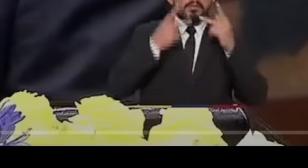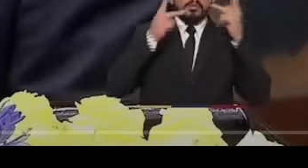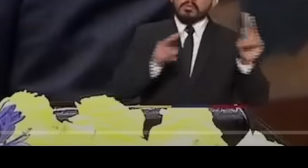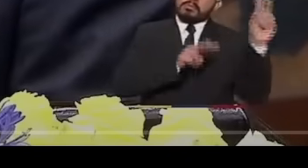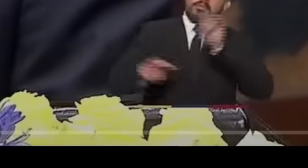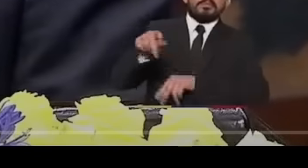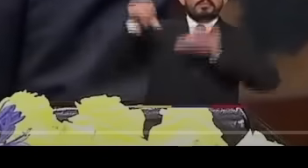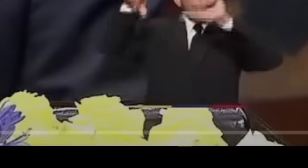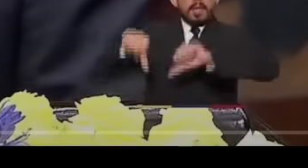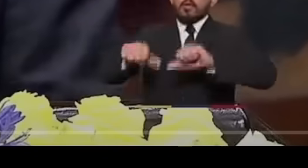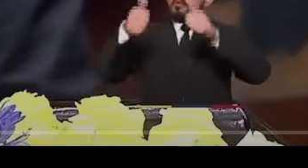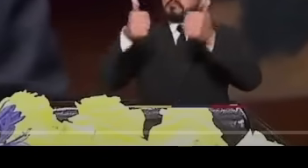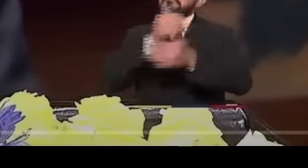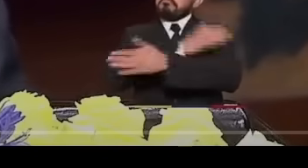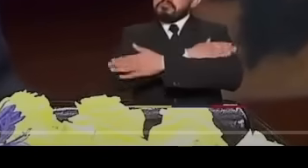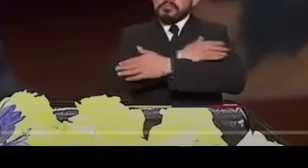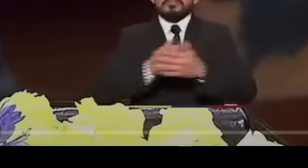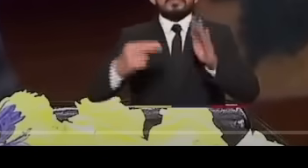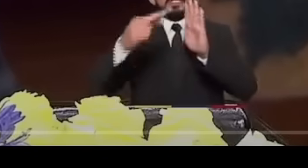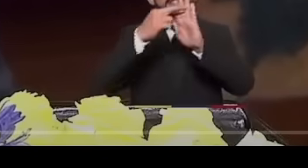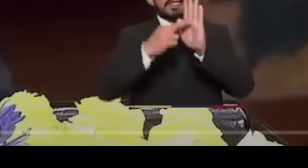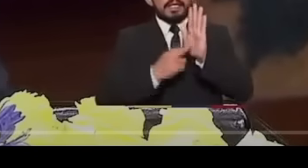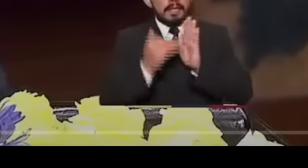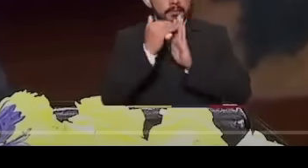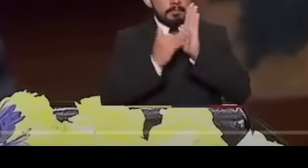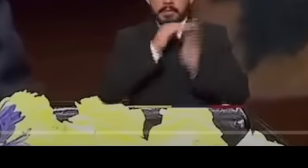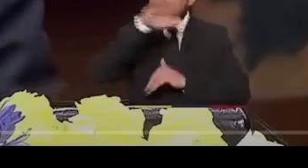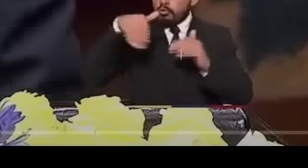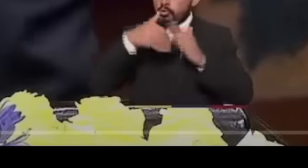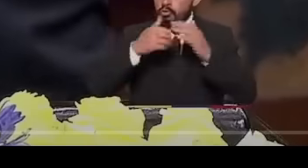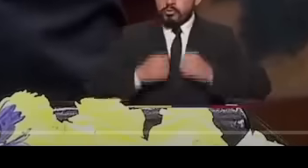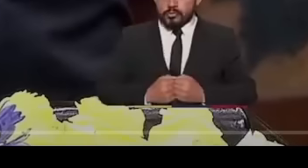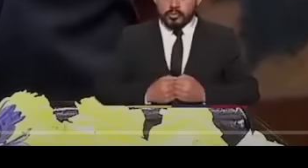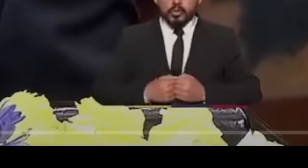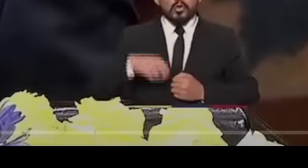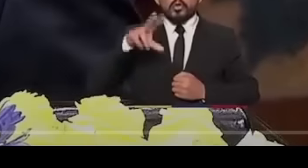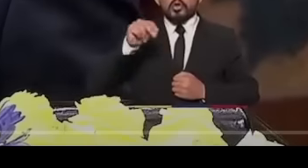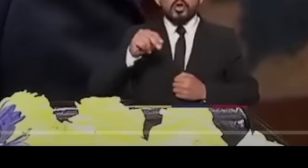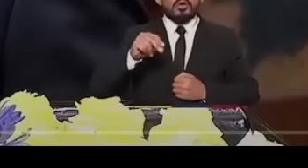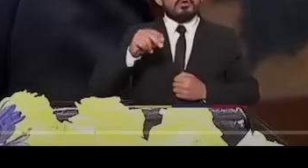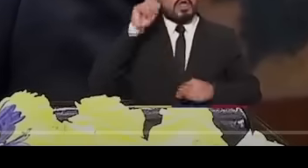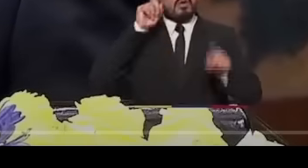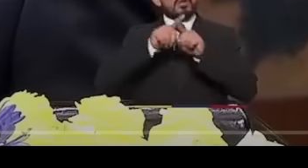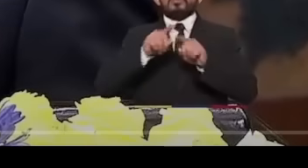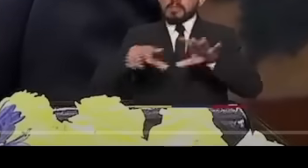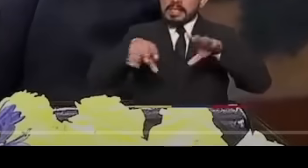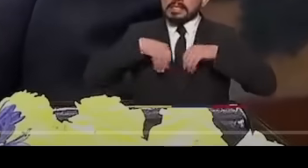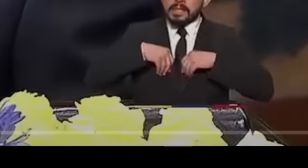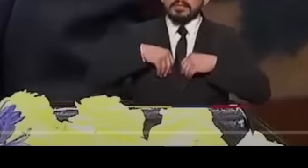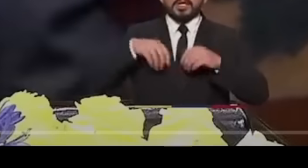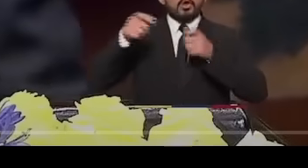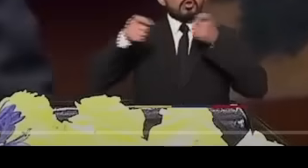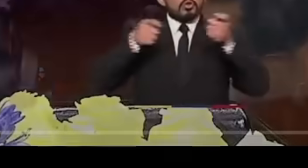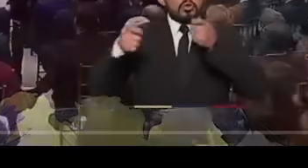gestión. Estas son las reglas universales e incuestionables del sistema democrático.